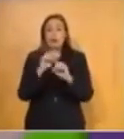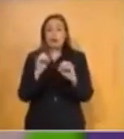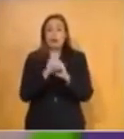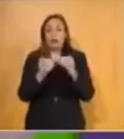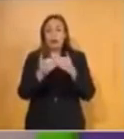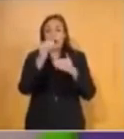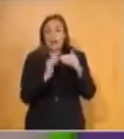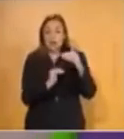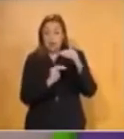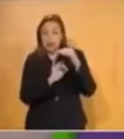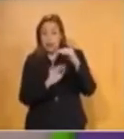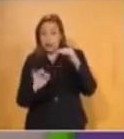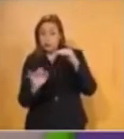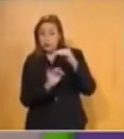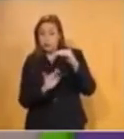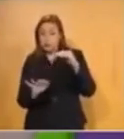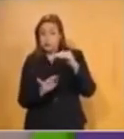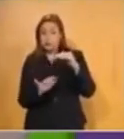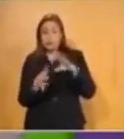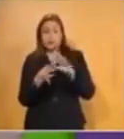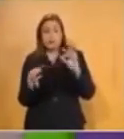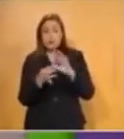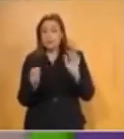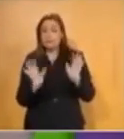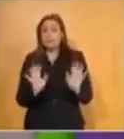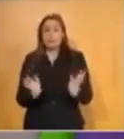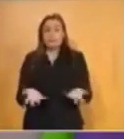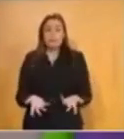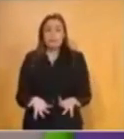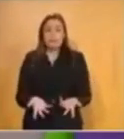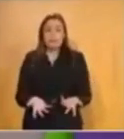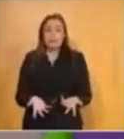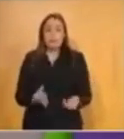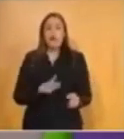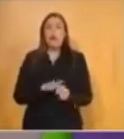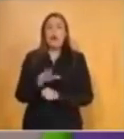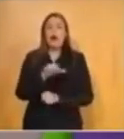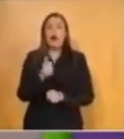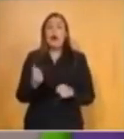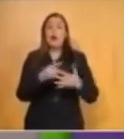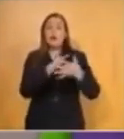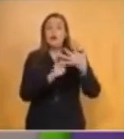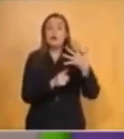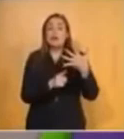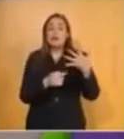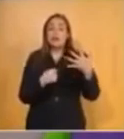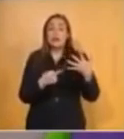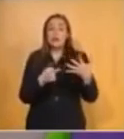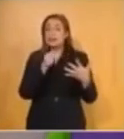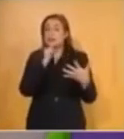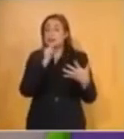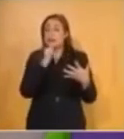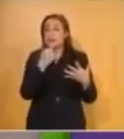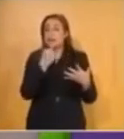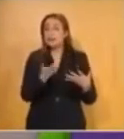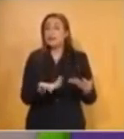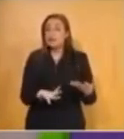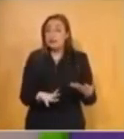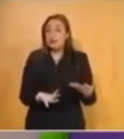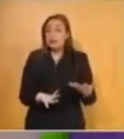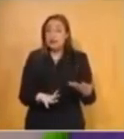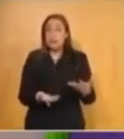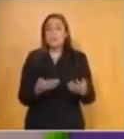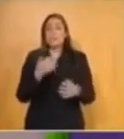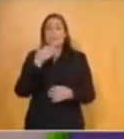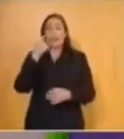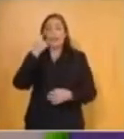un narrador nos vaya contando la historia. Which other element I haven't mentioned? Well, the